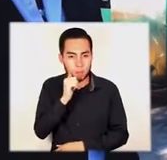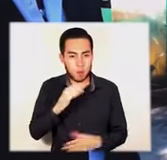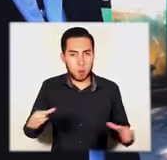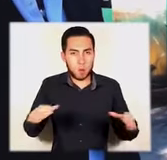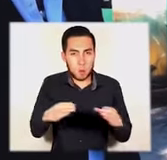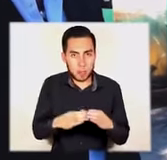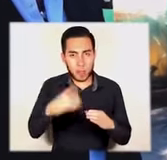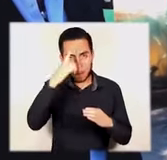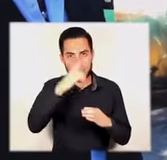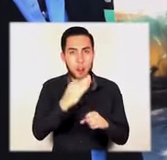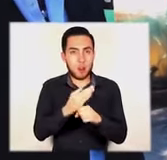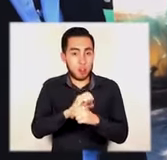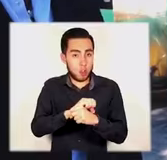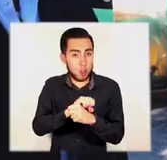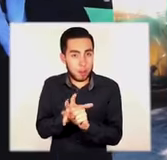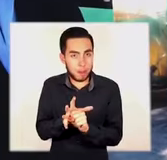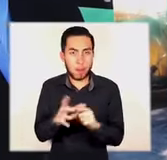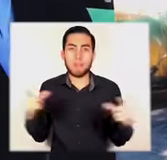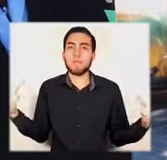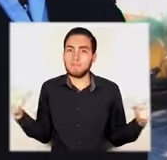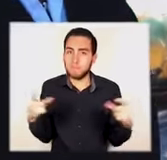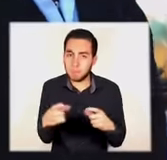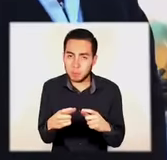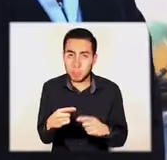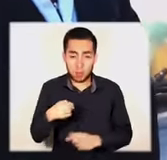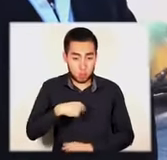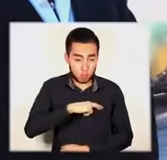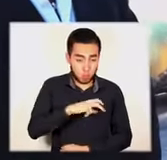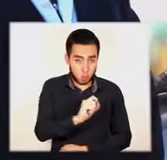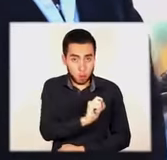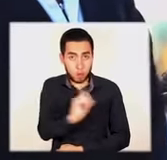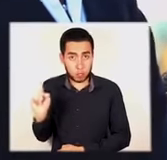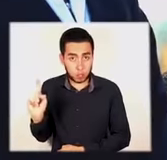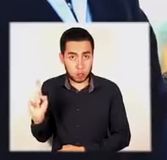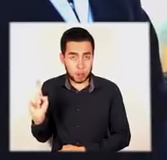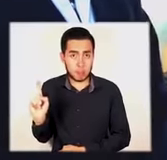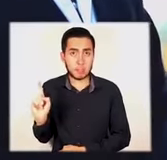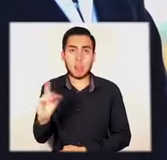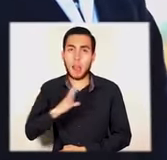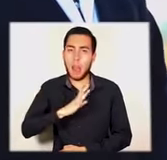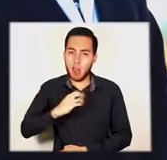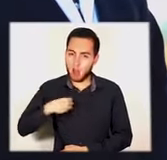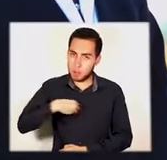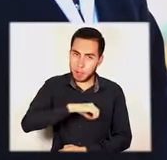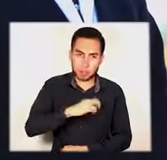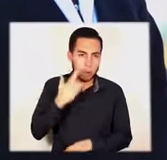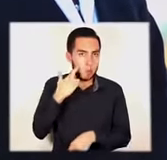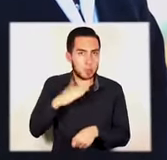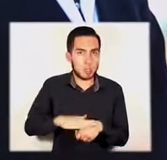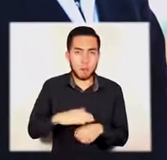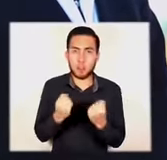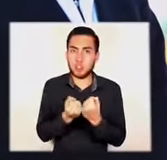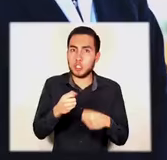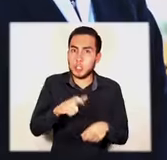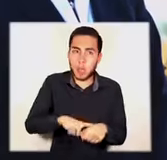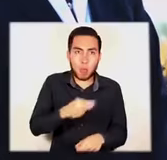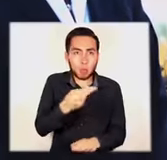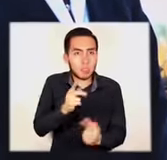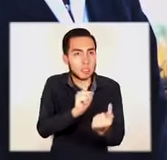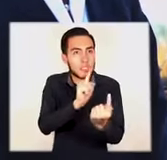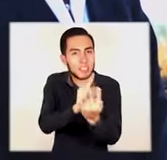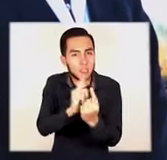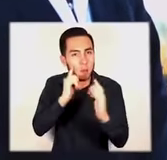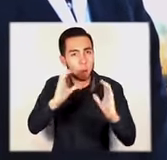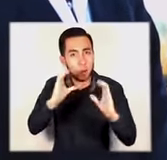unida, para poder abatir esta pandemia. Nosotros como profesionales de la salud tenemos un compromiso con la sociedad, con ustedes, con